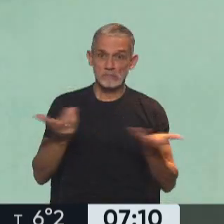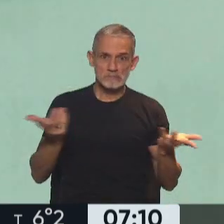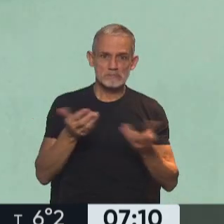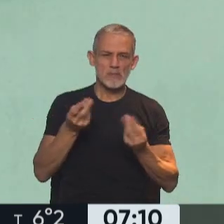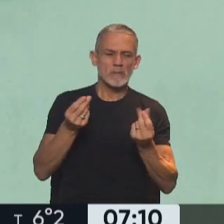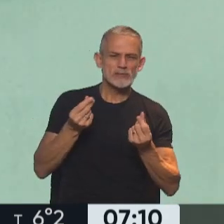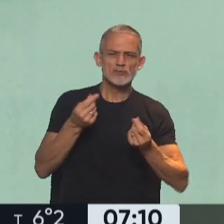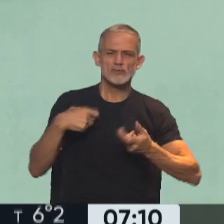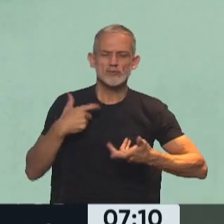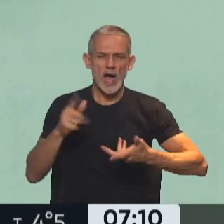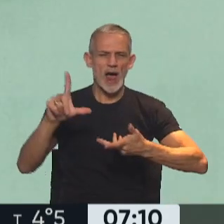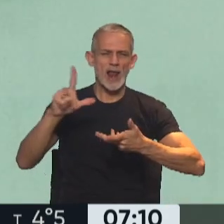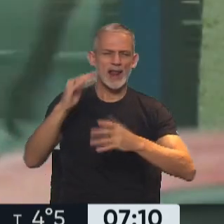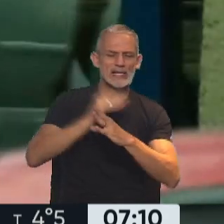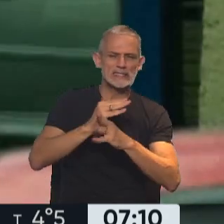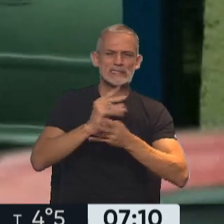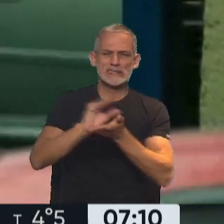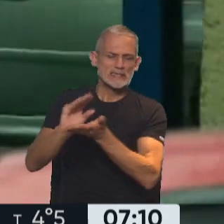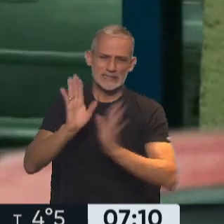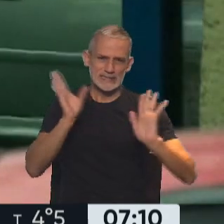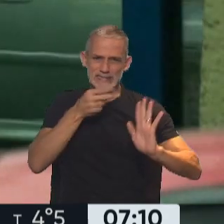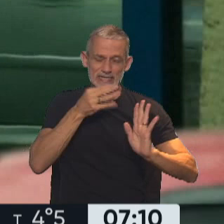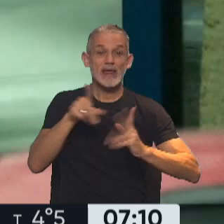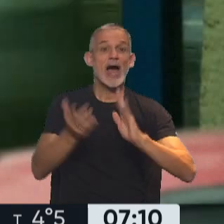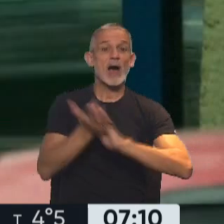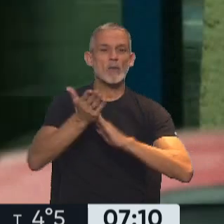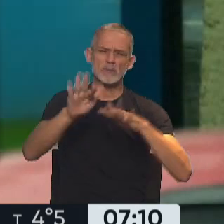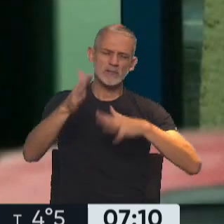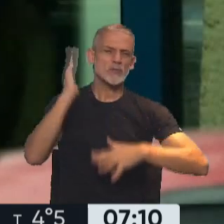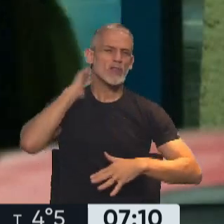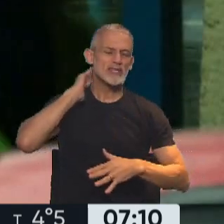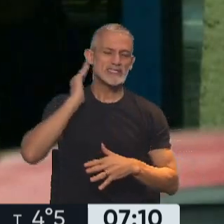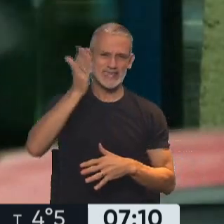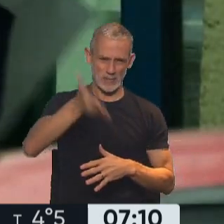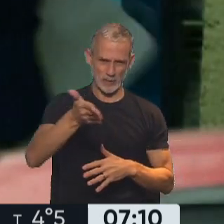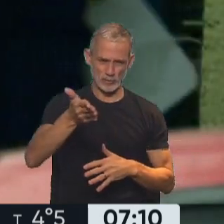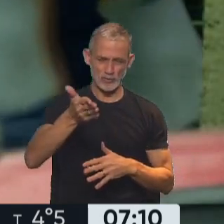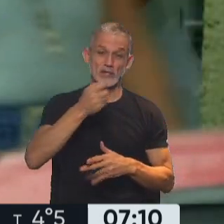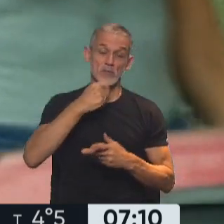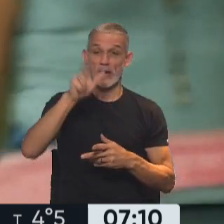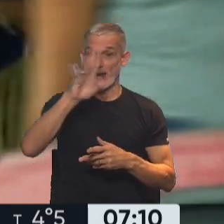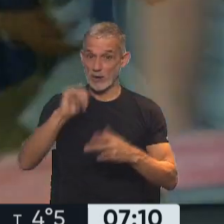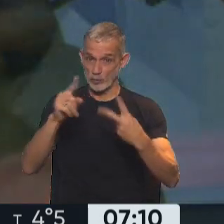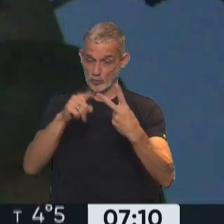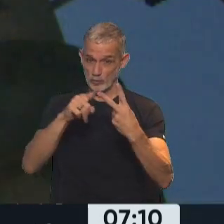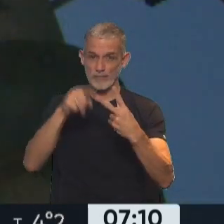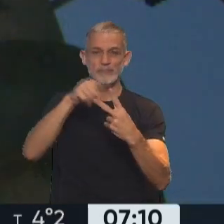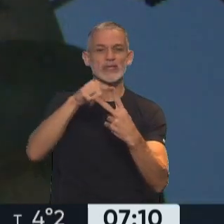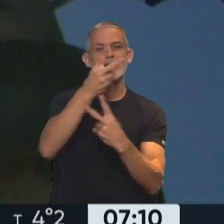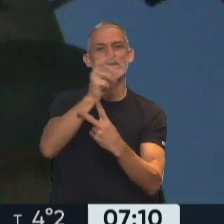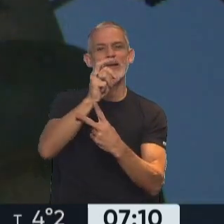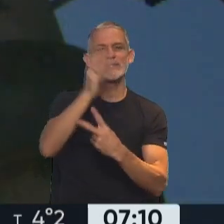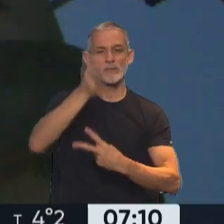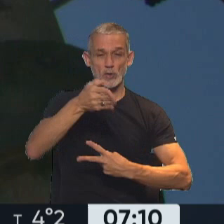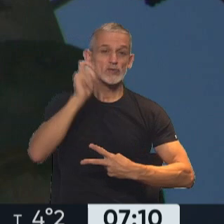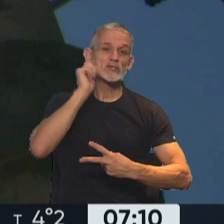tarifa social, es decir, muchas personas, ahí el aumento va a ser del 16% en el caso de la luz y del 20% en